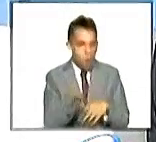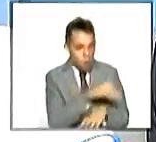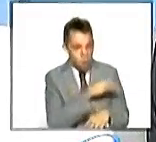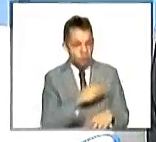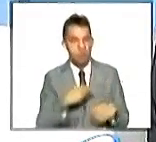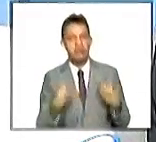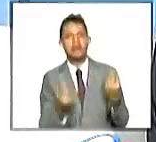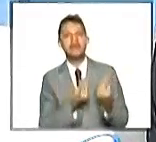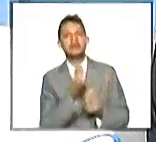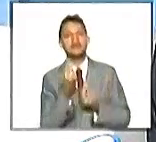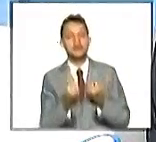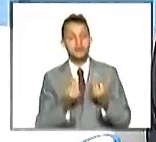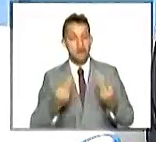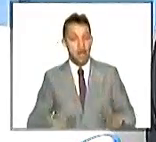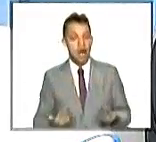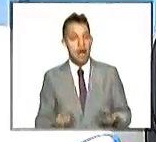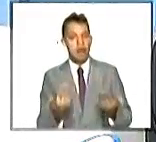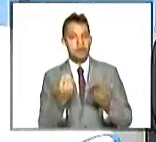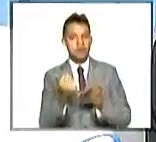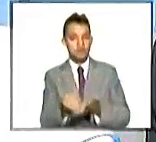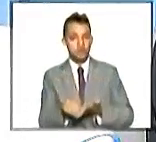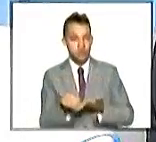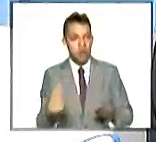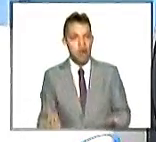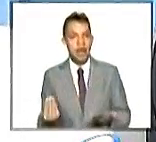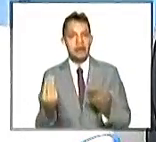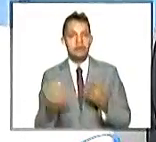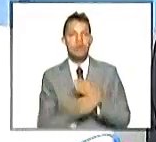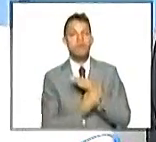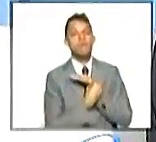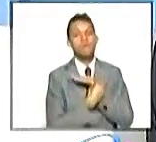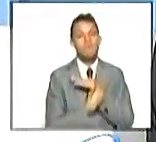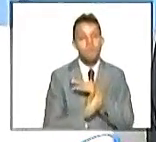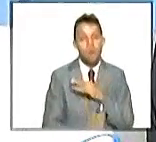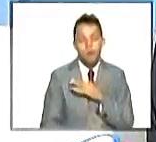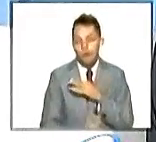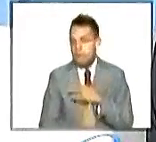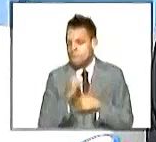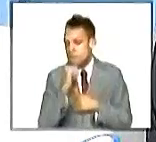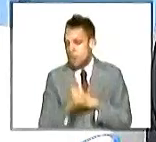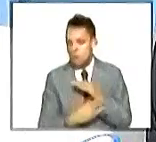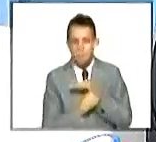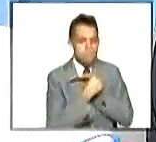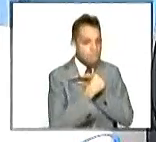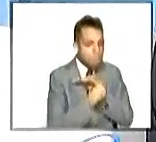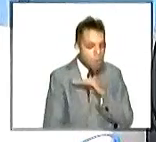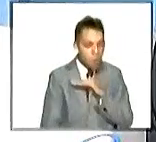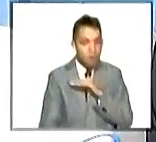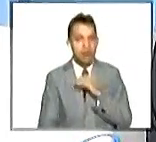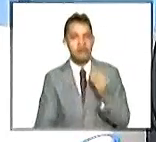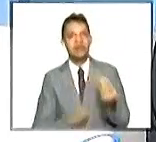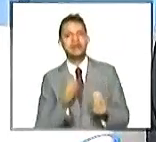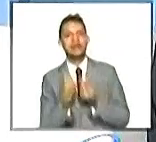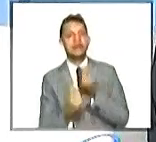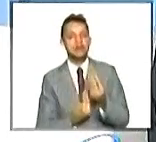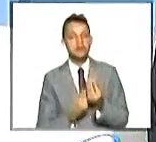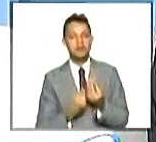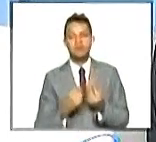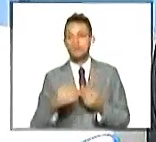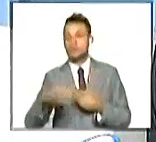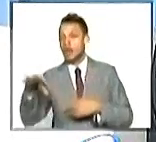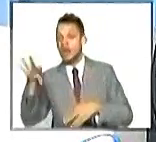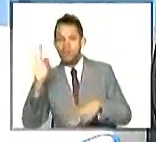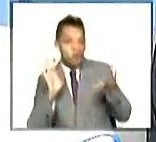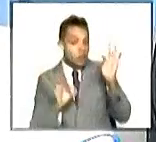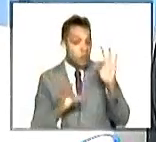referirse en cuanto a bienestar. Tiene que ver con la pobreza extrema, tiene que ver con la menos